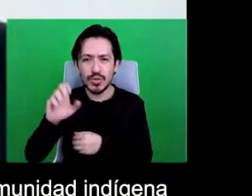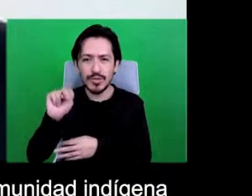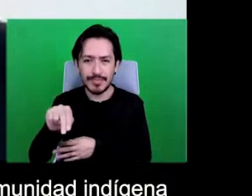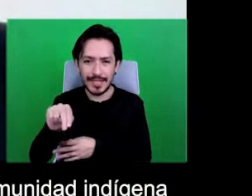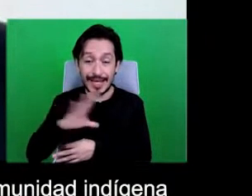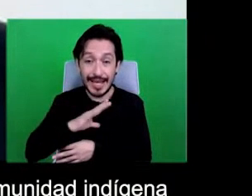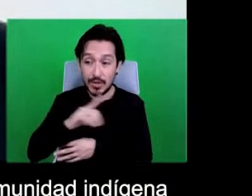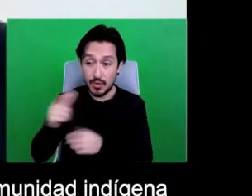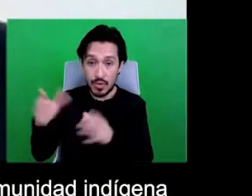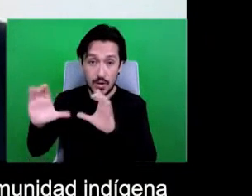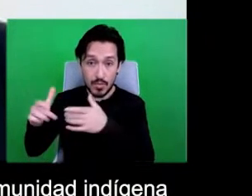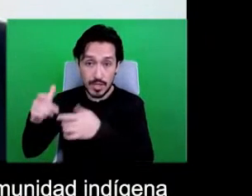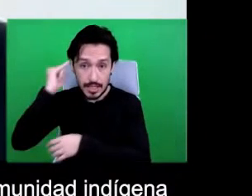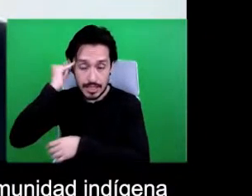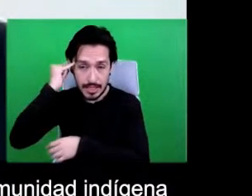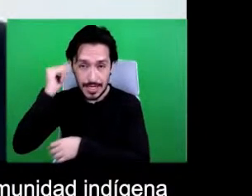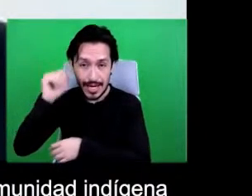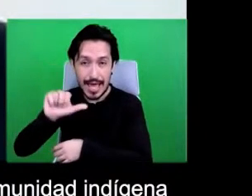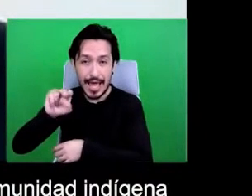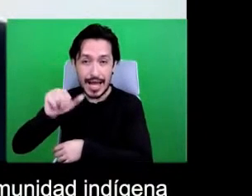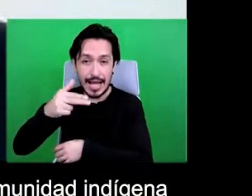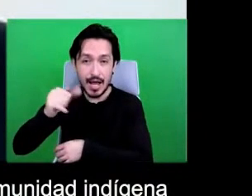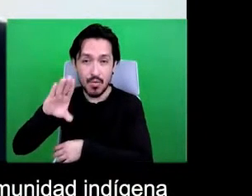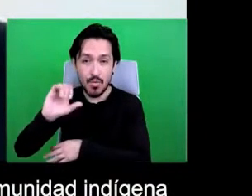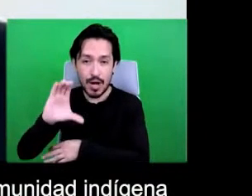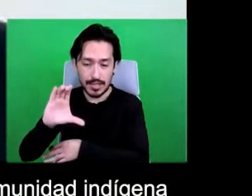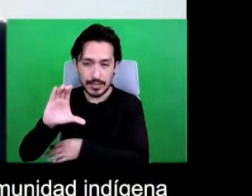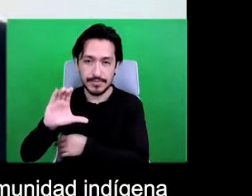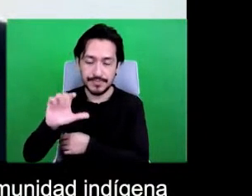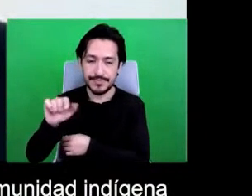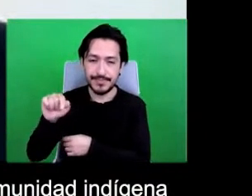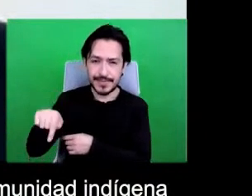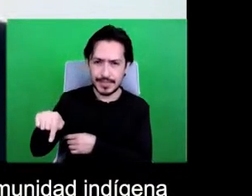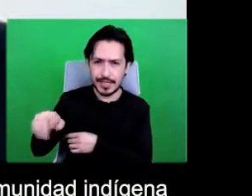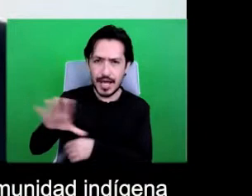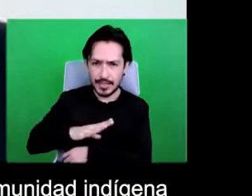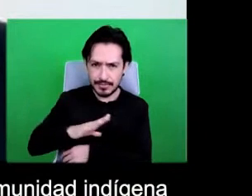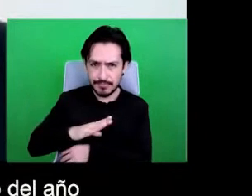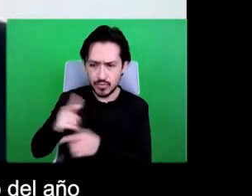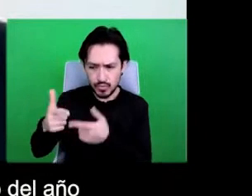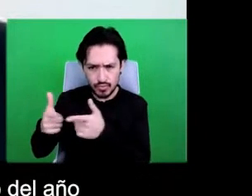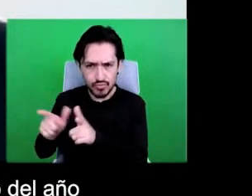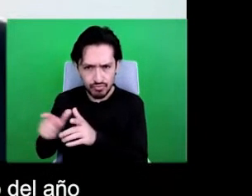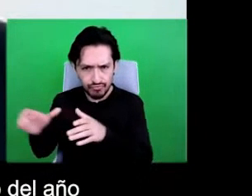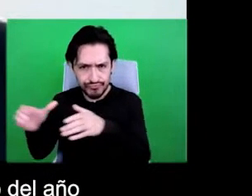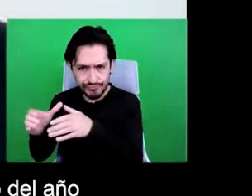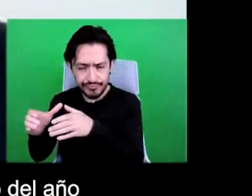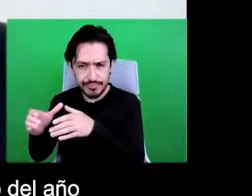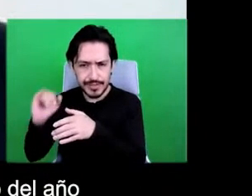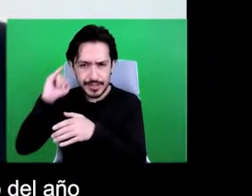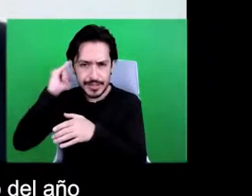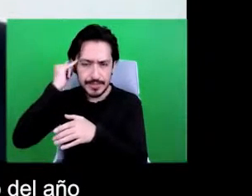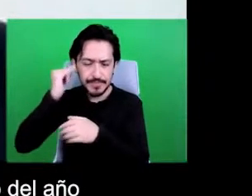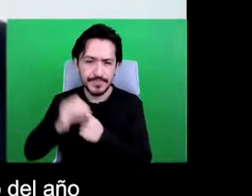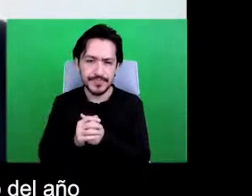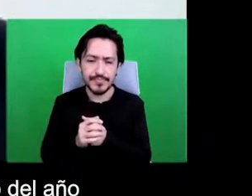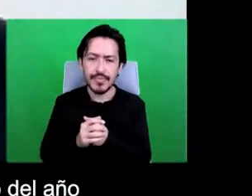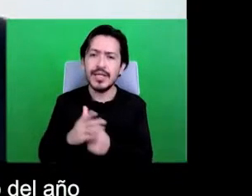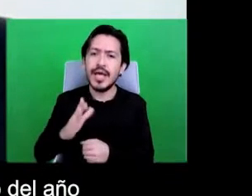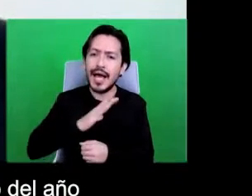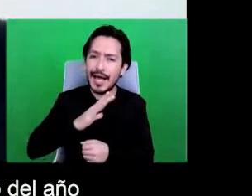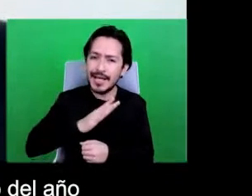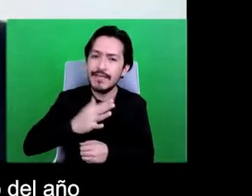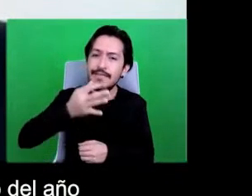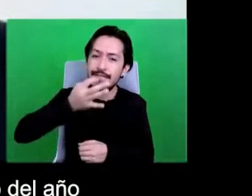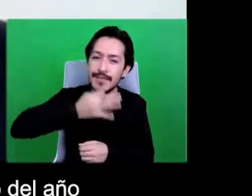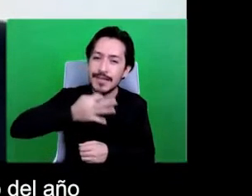indígena náhuatl. Aquí sí hay una gran actividad de cultura tradicional y de festividades tradicionales a lo